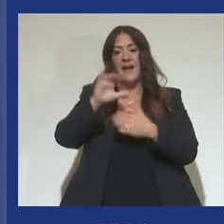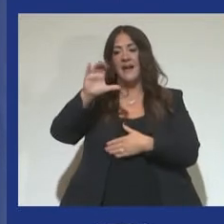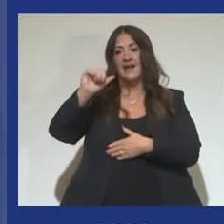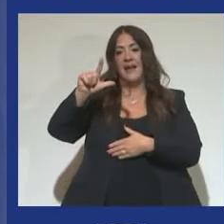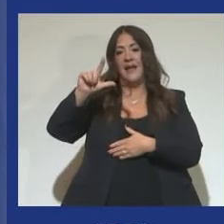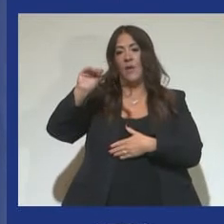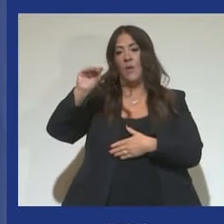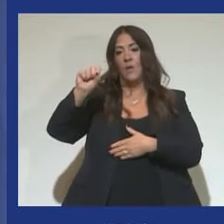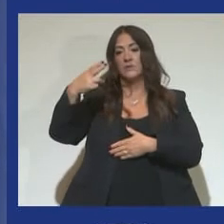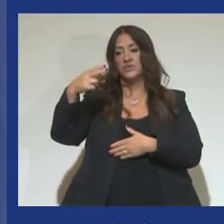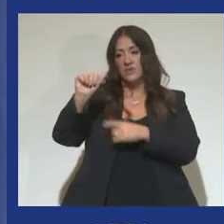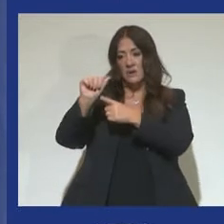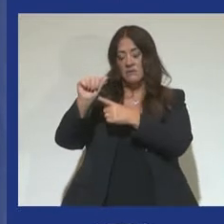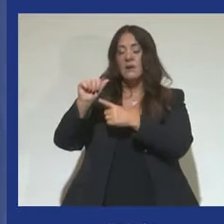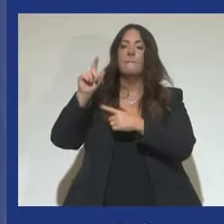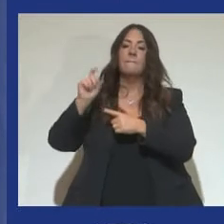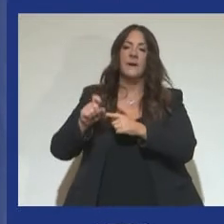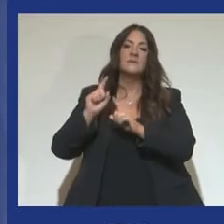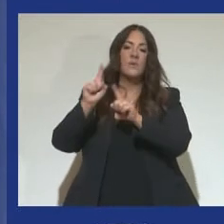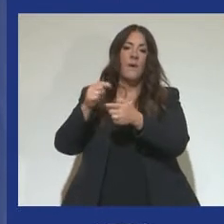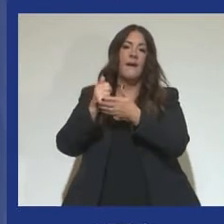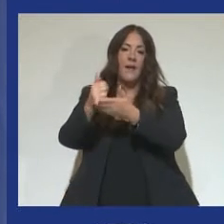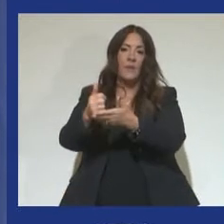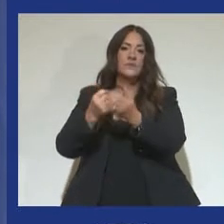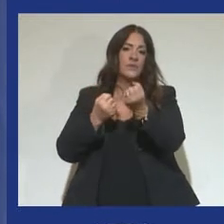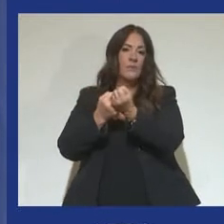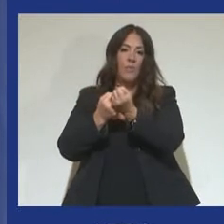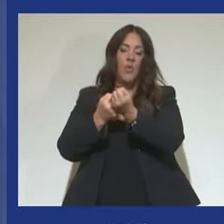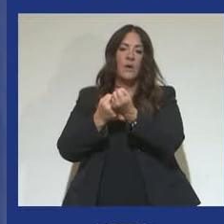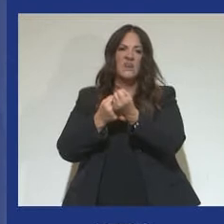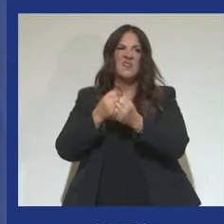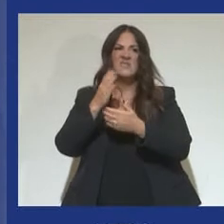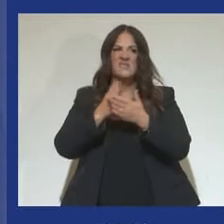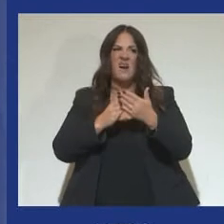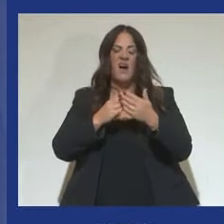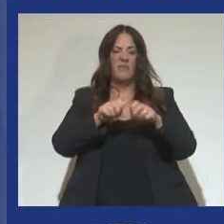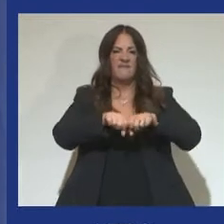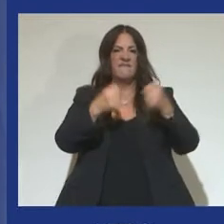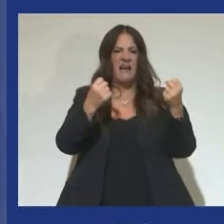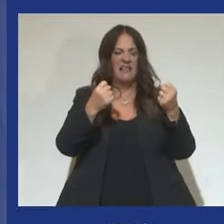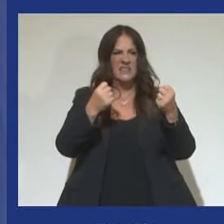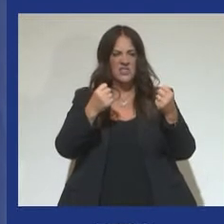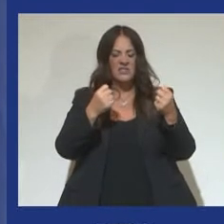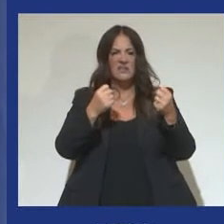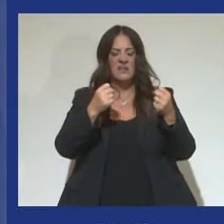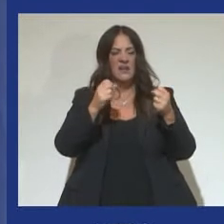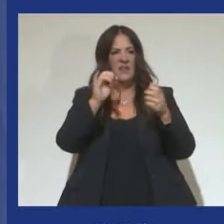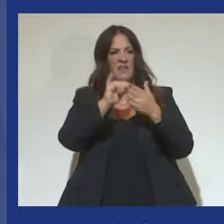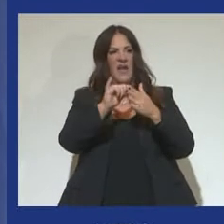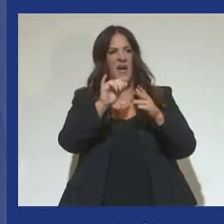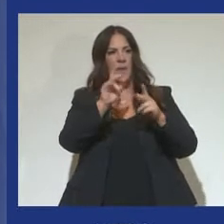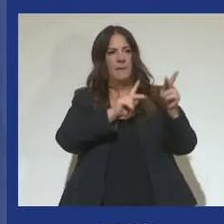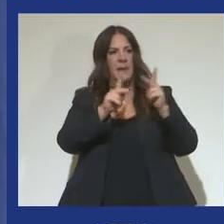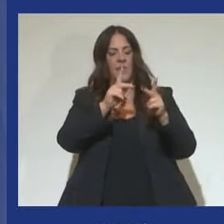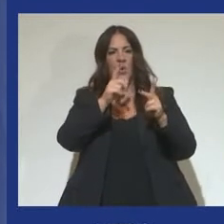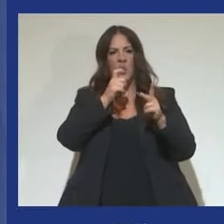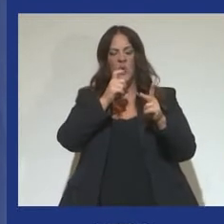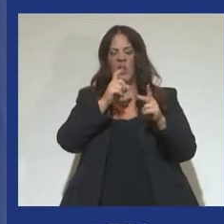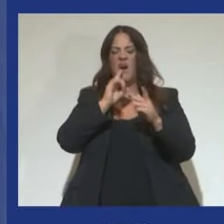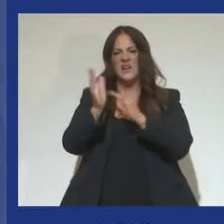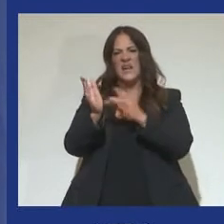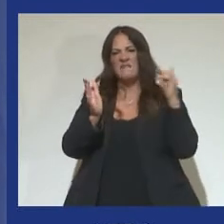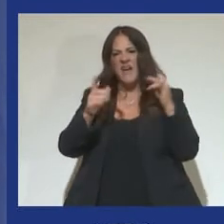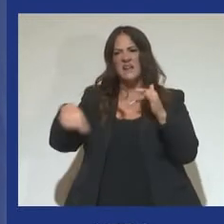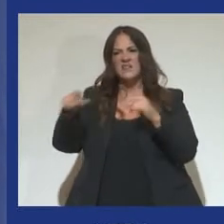un avance que estamos haciendo por ejemplo que ya está ayudando a apoyar algunas de las violaciones a personas que están haciendo